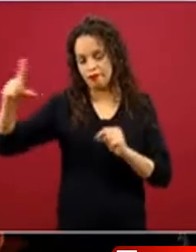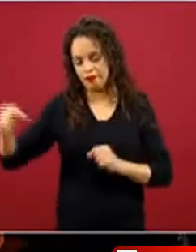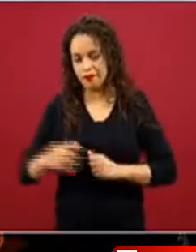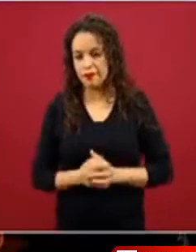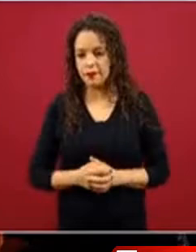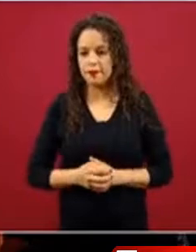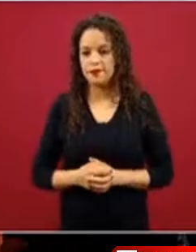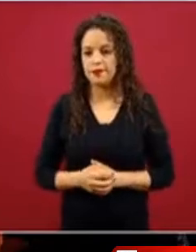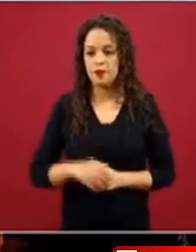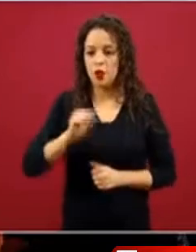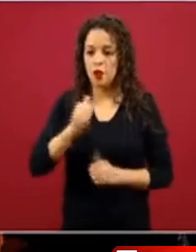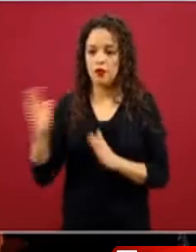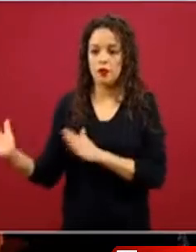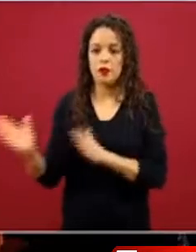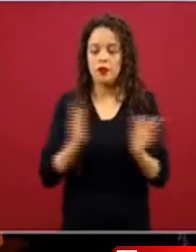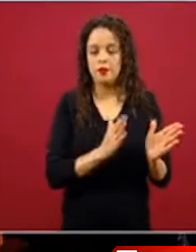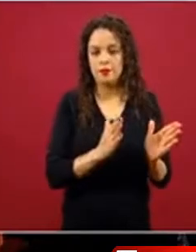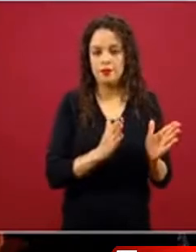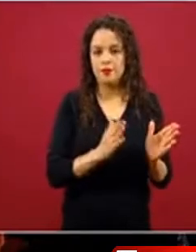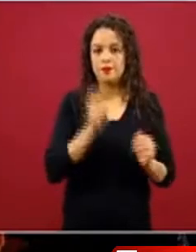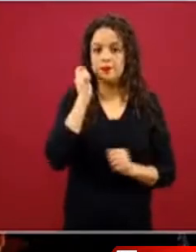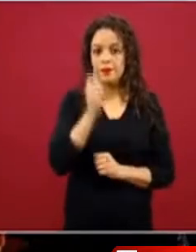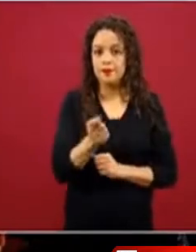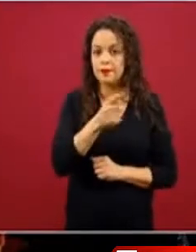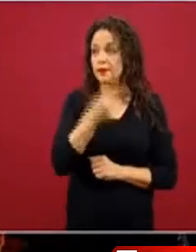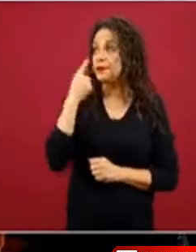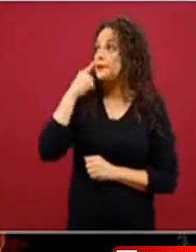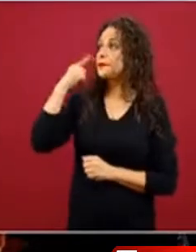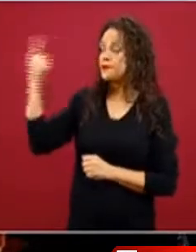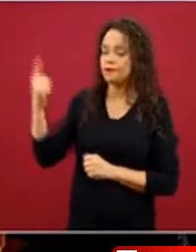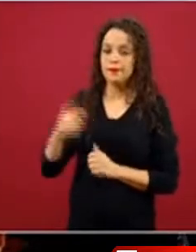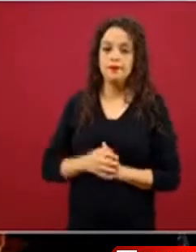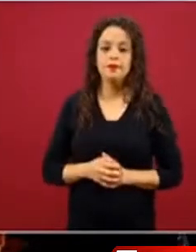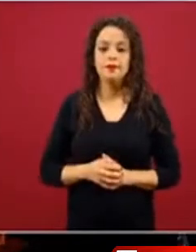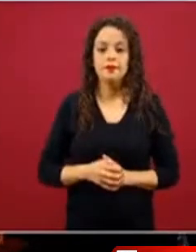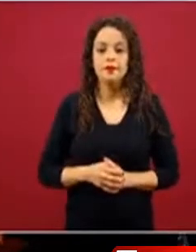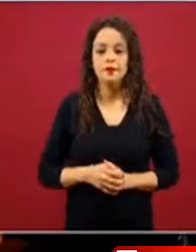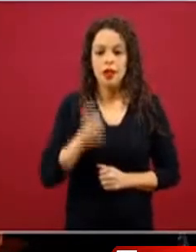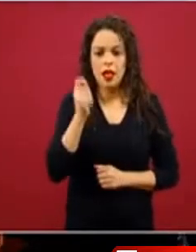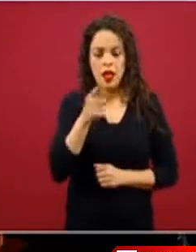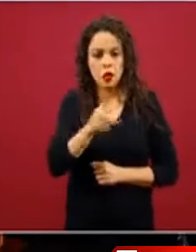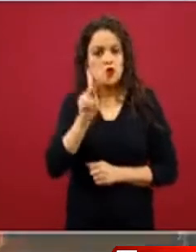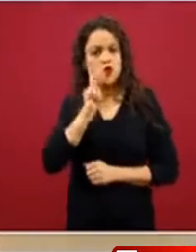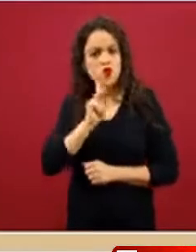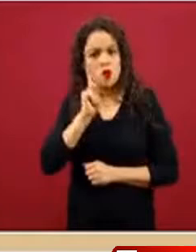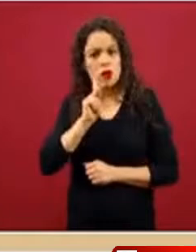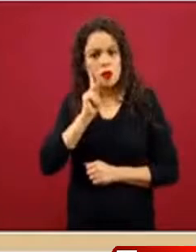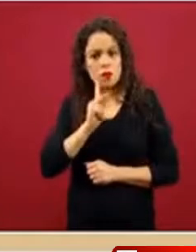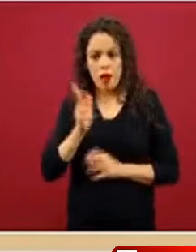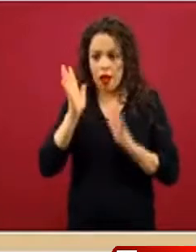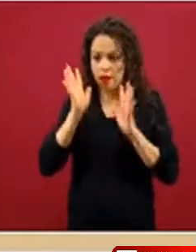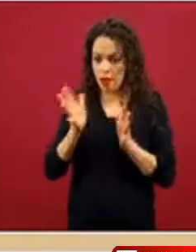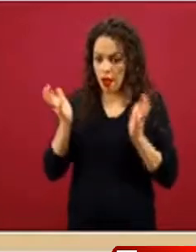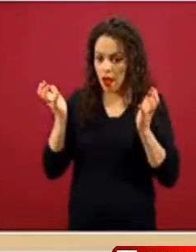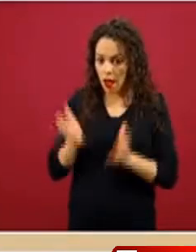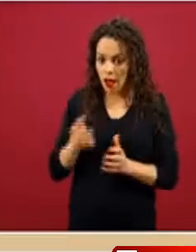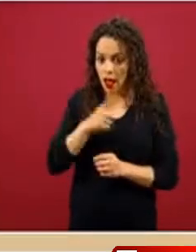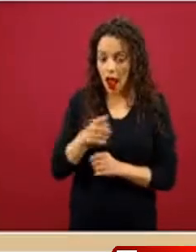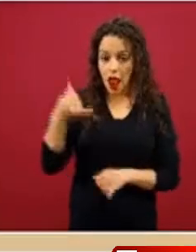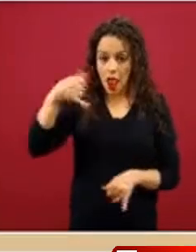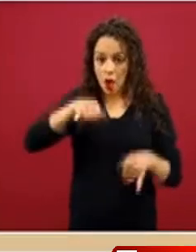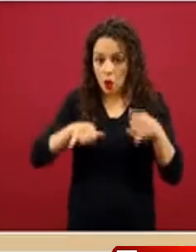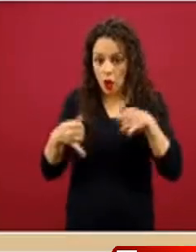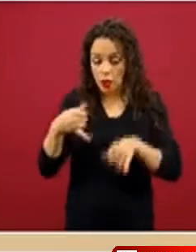siguiente diapositiva, en donde hacemos notar aquellas pruebas que han sido también realizadas por